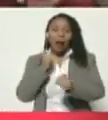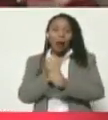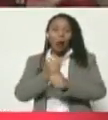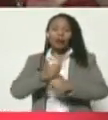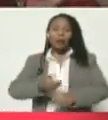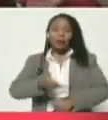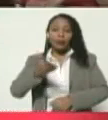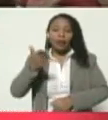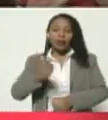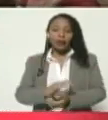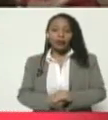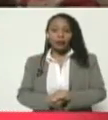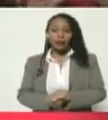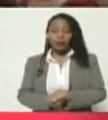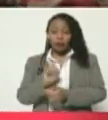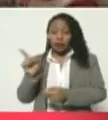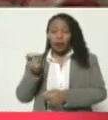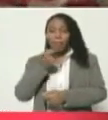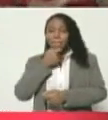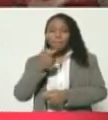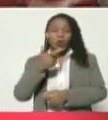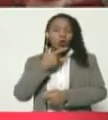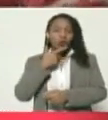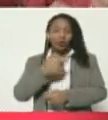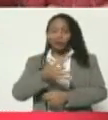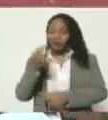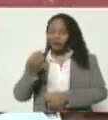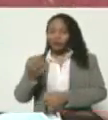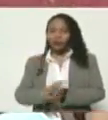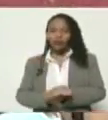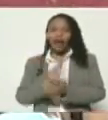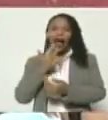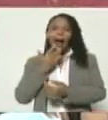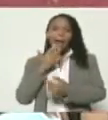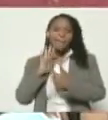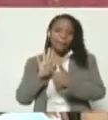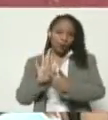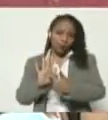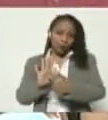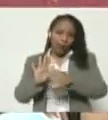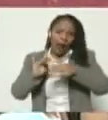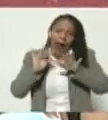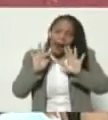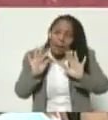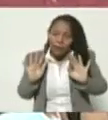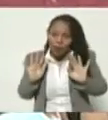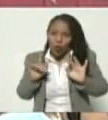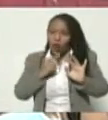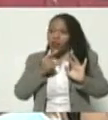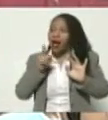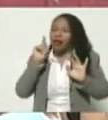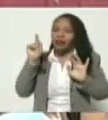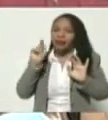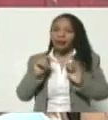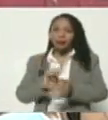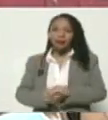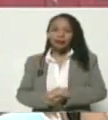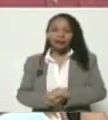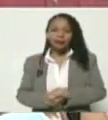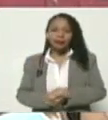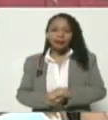¿ves? Una cosa hermosa, hermosa. Por ejemplo, ¿ves? Dijeron allá en Oriente.